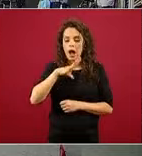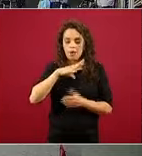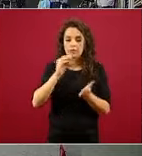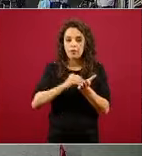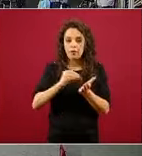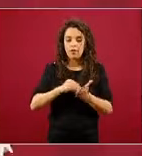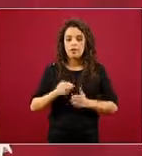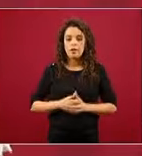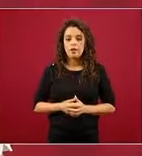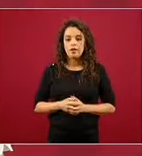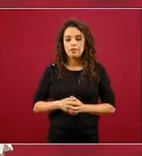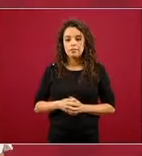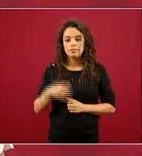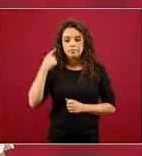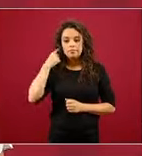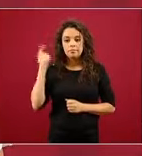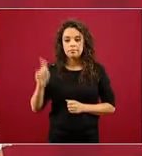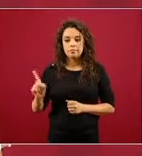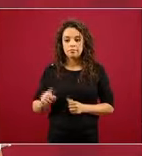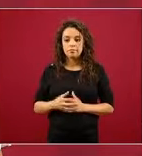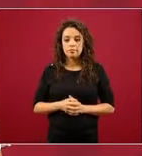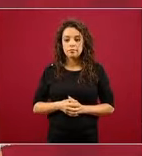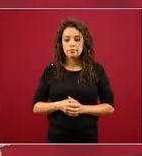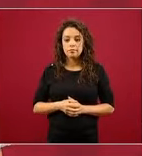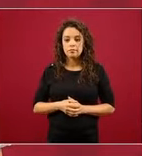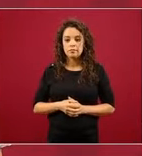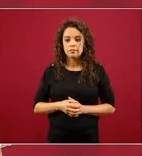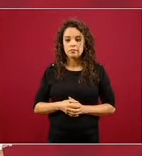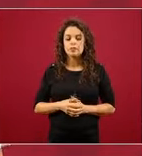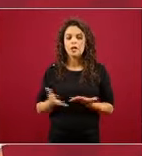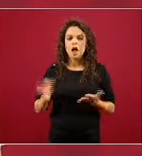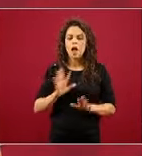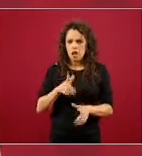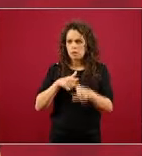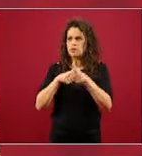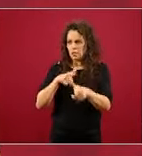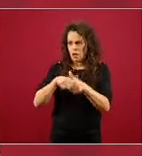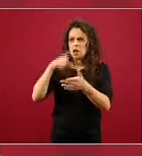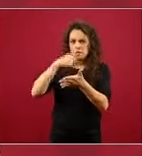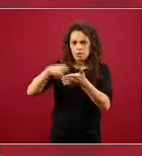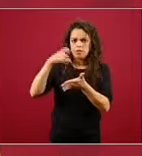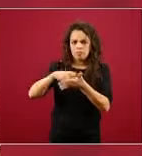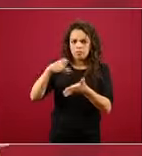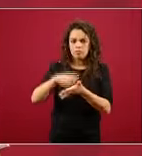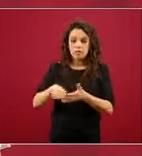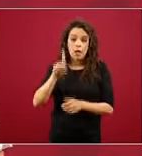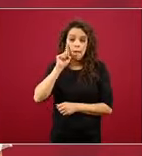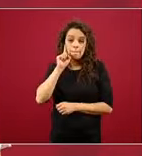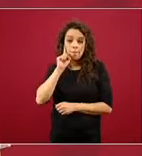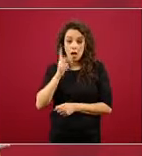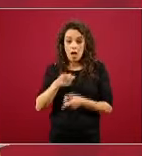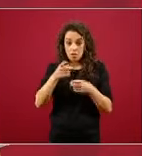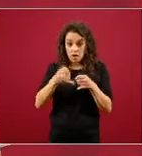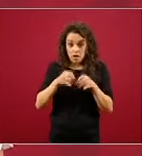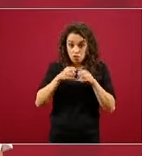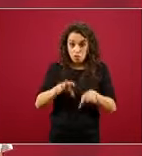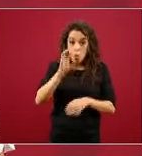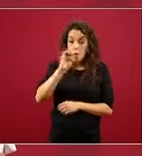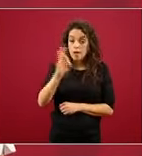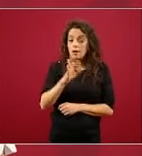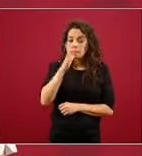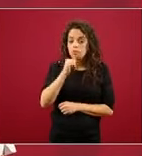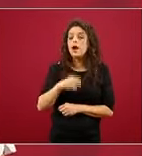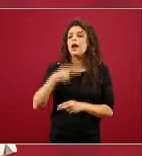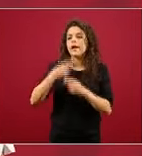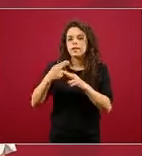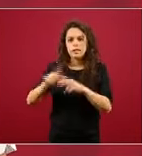Se ha seguido comprando. Si gusta, lo podemos actualizar con mucho gusto. Si no es mañana, el día lunes, actualizamos lo del laboratorio. Y mañana,